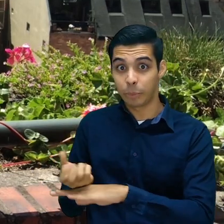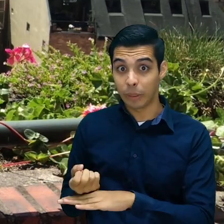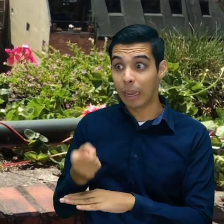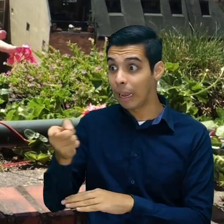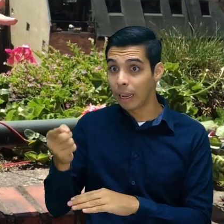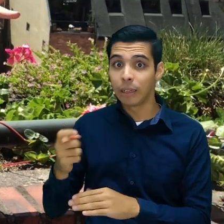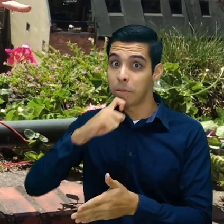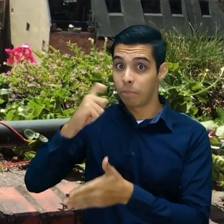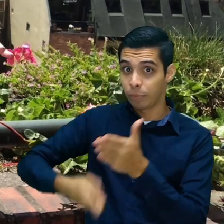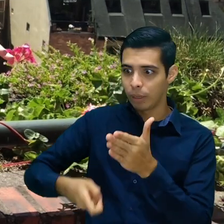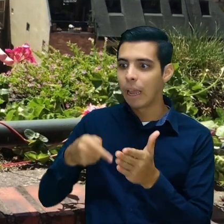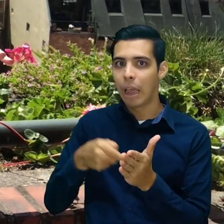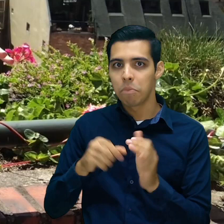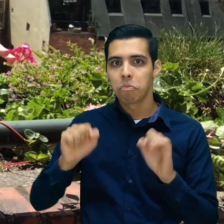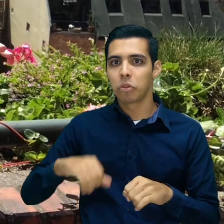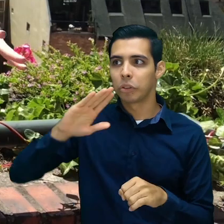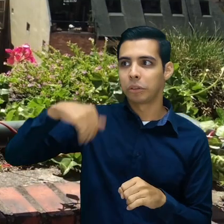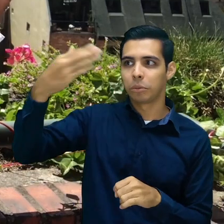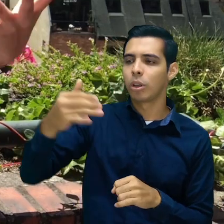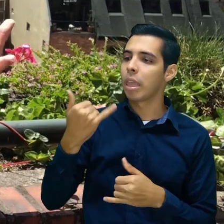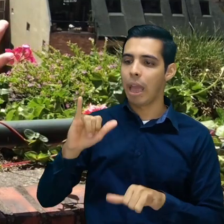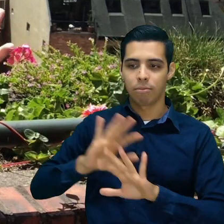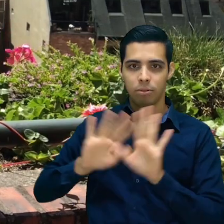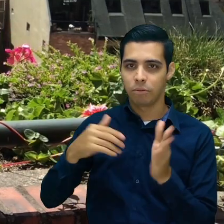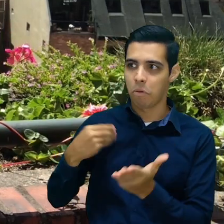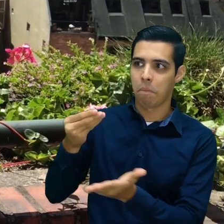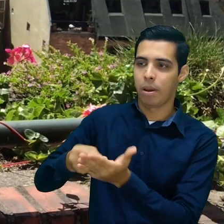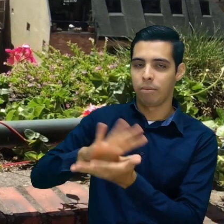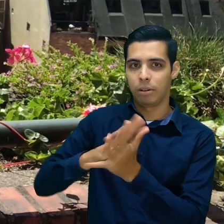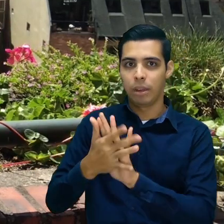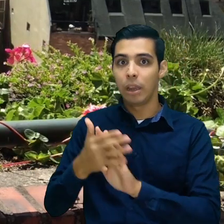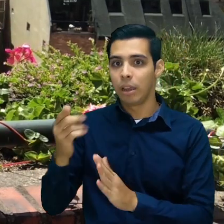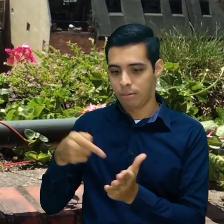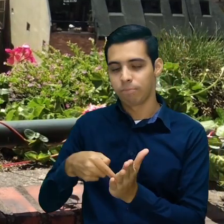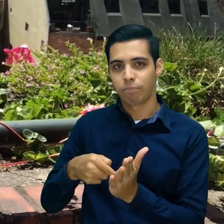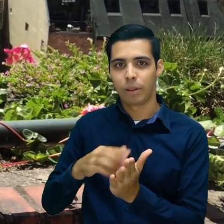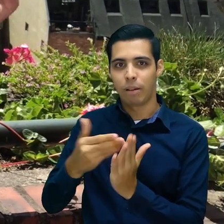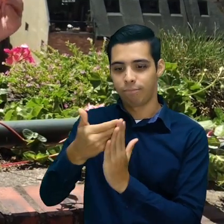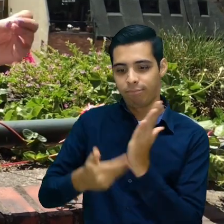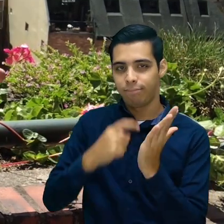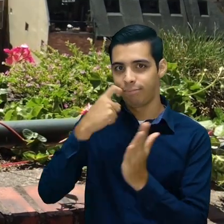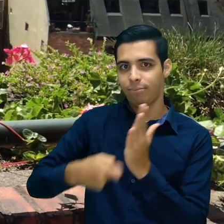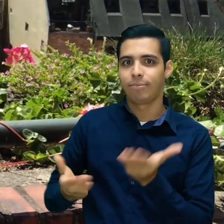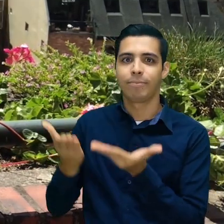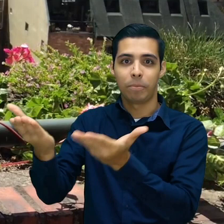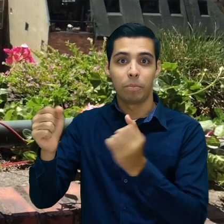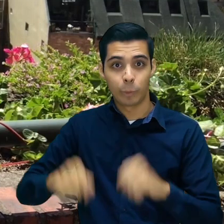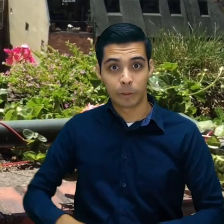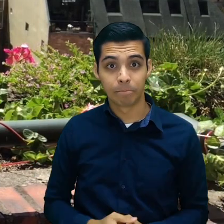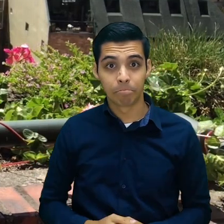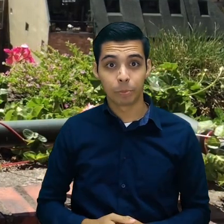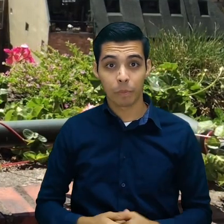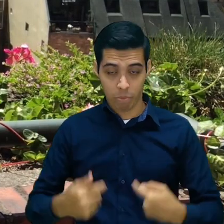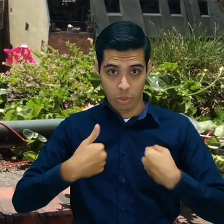para reducir nuestra declaración de renta, el monto que vayamos a pagar. Y también cuentan, como independientes,